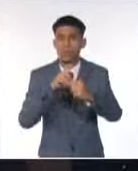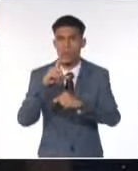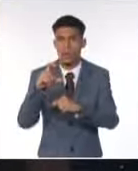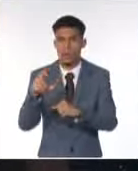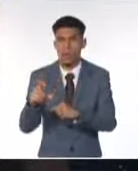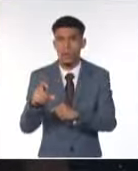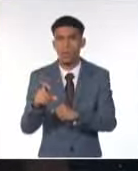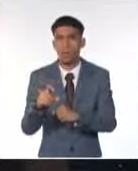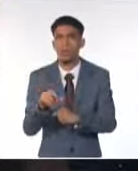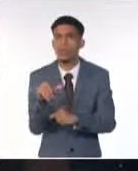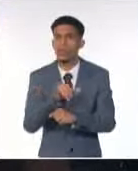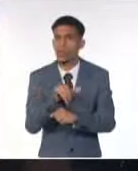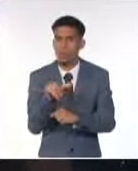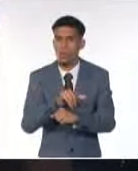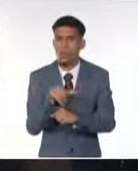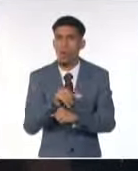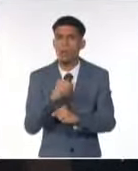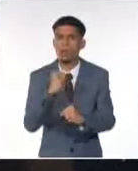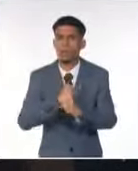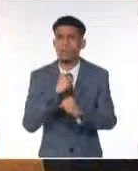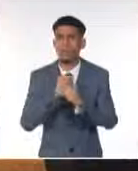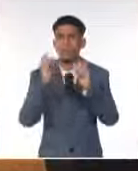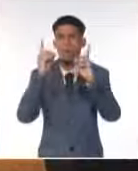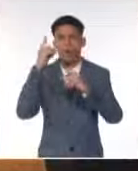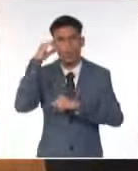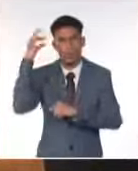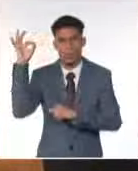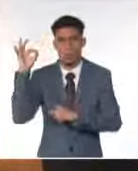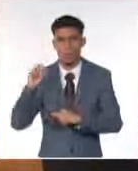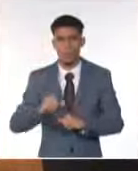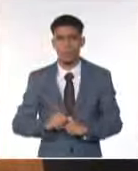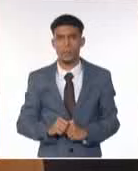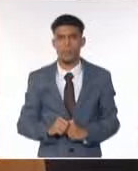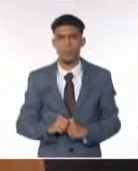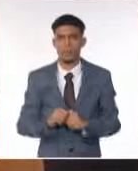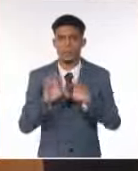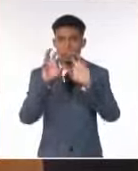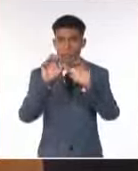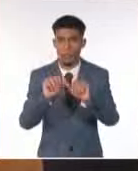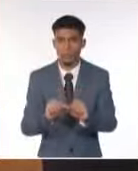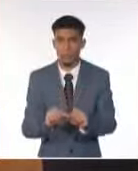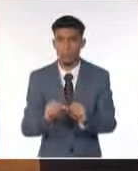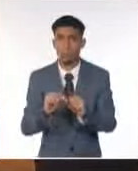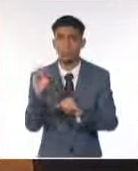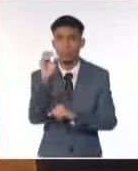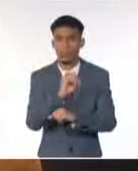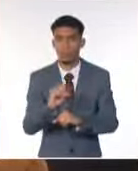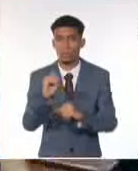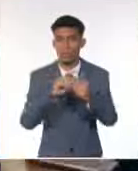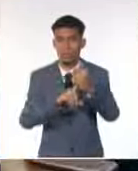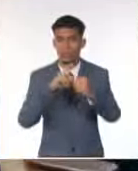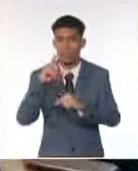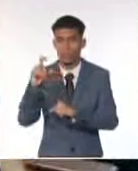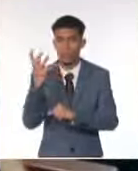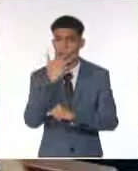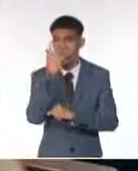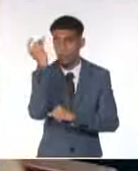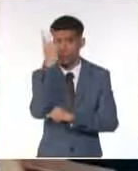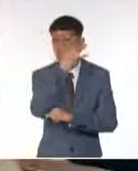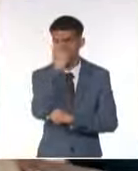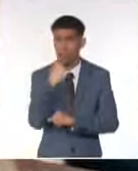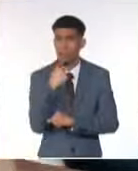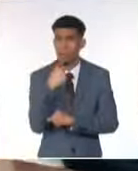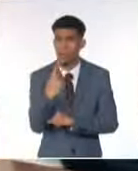una adecuada y coherente labor político-ideológica. El secretario de Organización del Comité Central, Roberto Morales Ojeda, significó